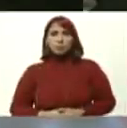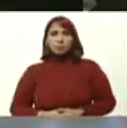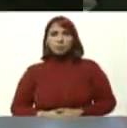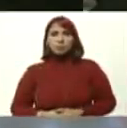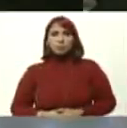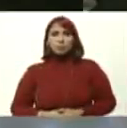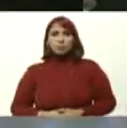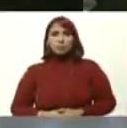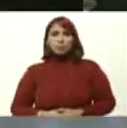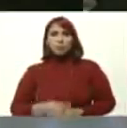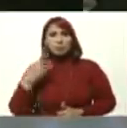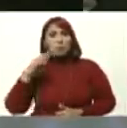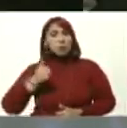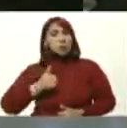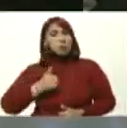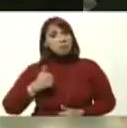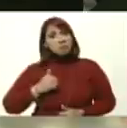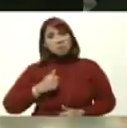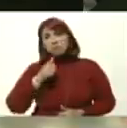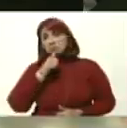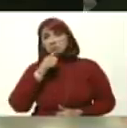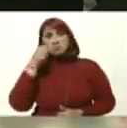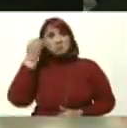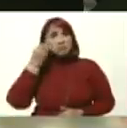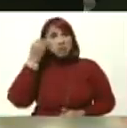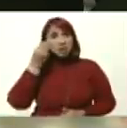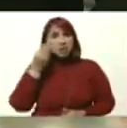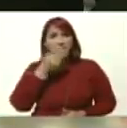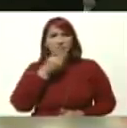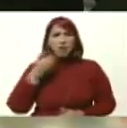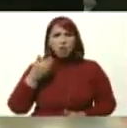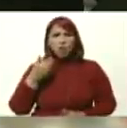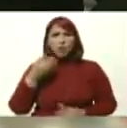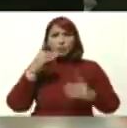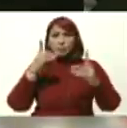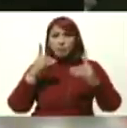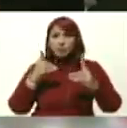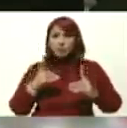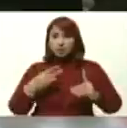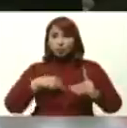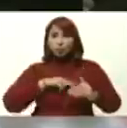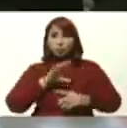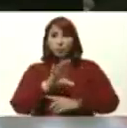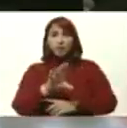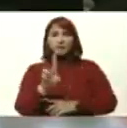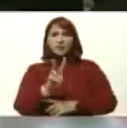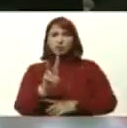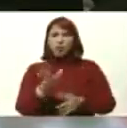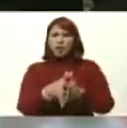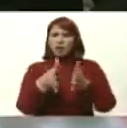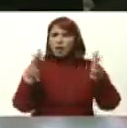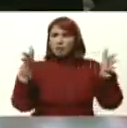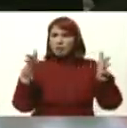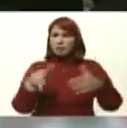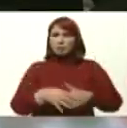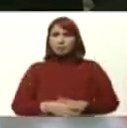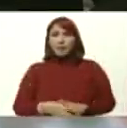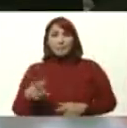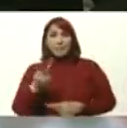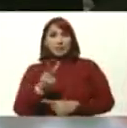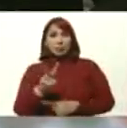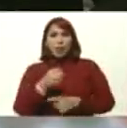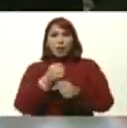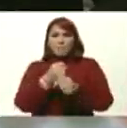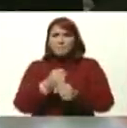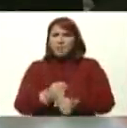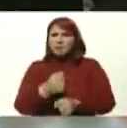quien crea que es mejor opción. Venezuela, el destino de nuestro país, es de grandeza. A Venezuela le